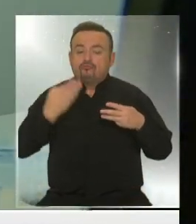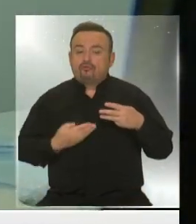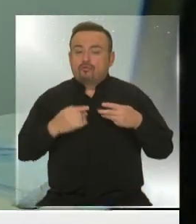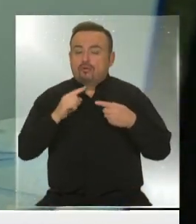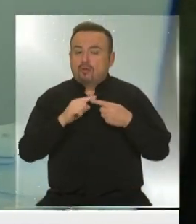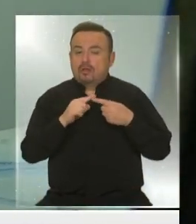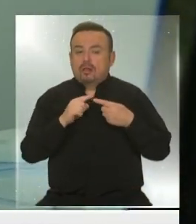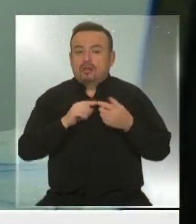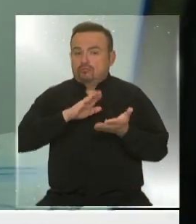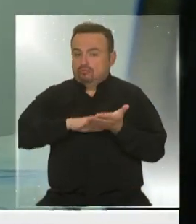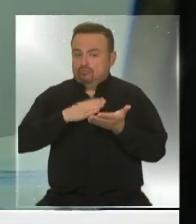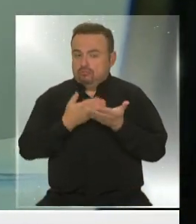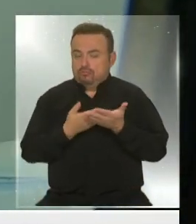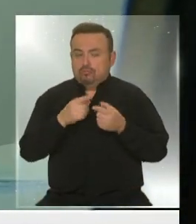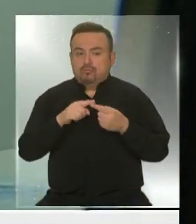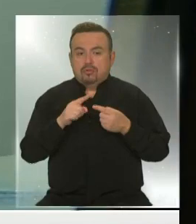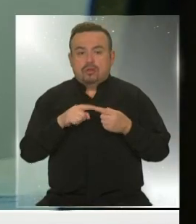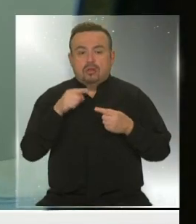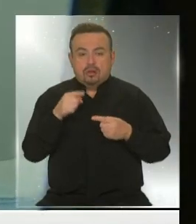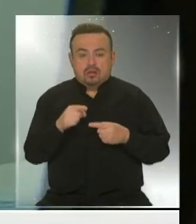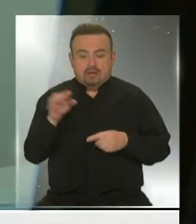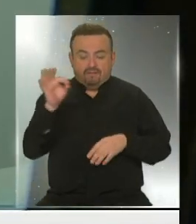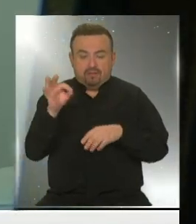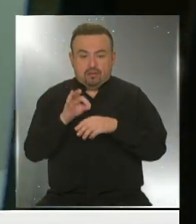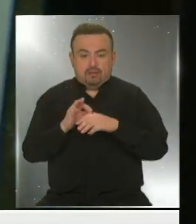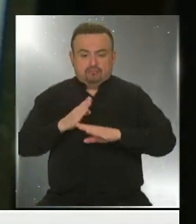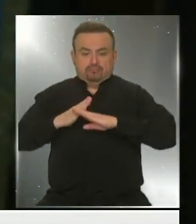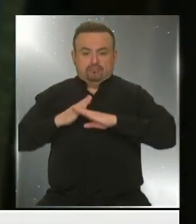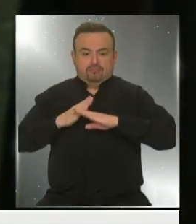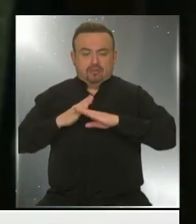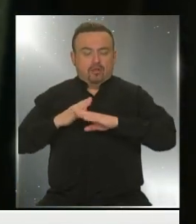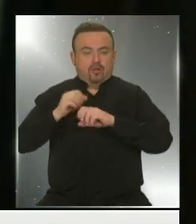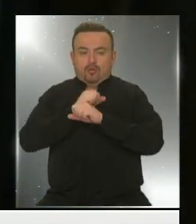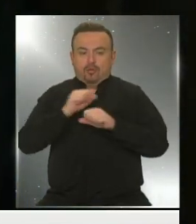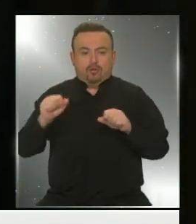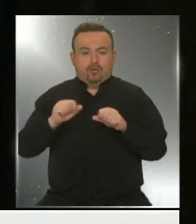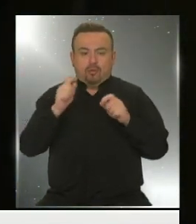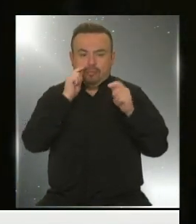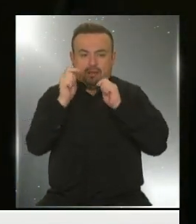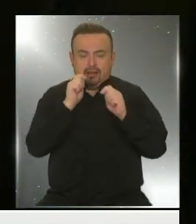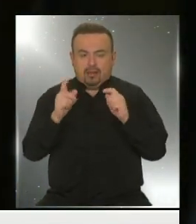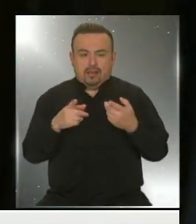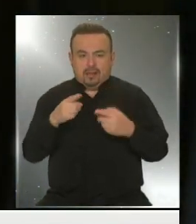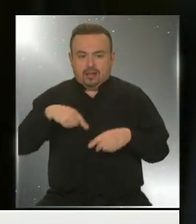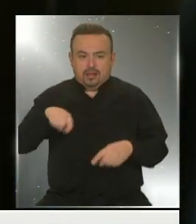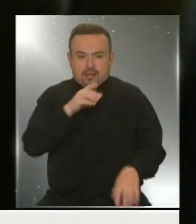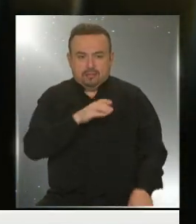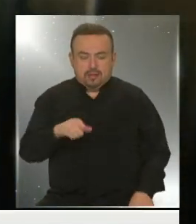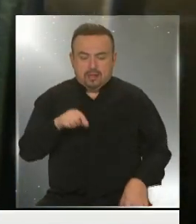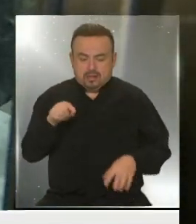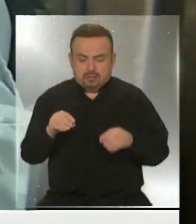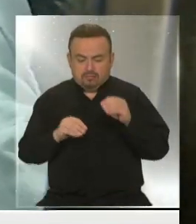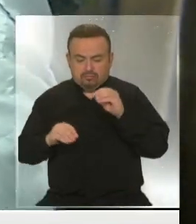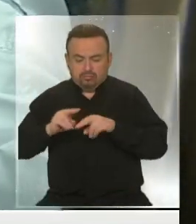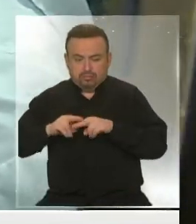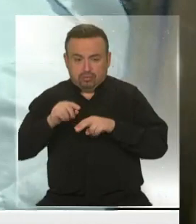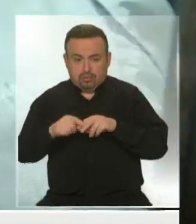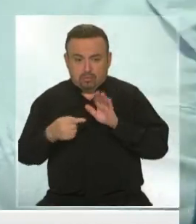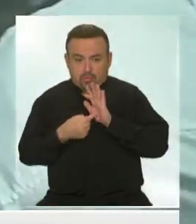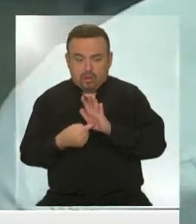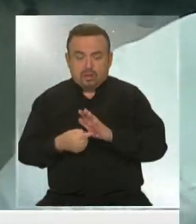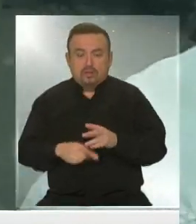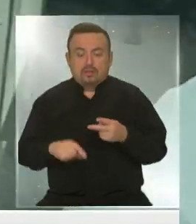Beneficio sanitario, porque inactiva el virus, quiere decir que ya no es un riesgo para las personas que van a manipular la